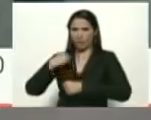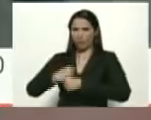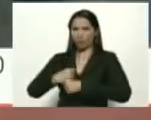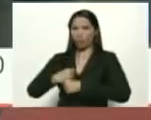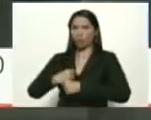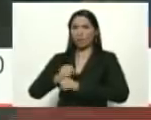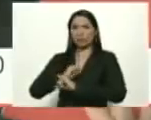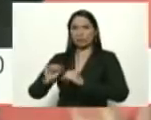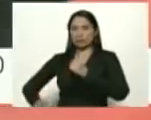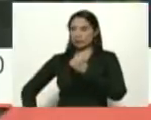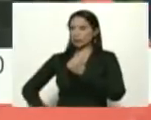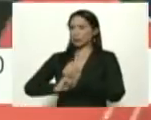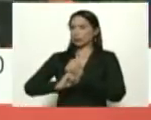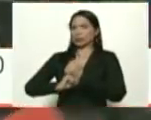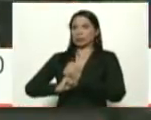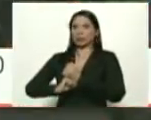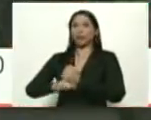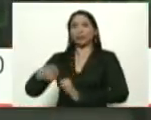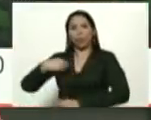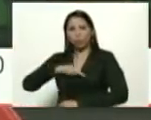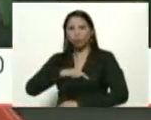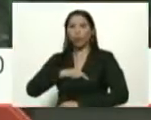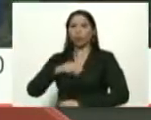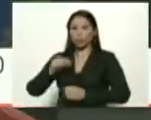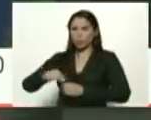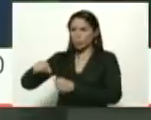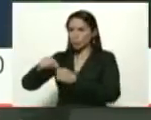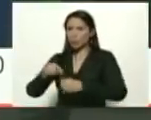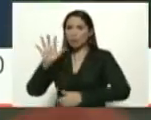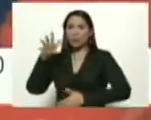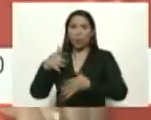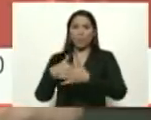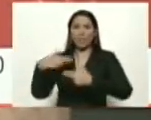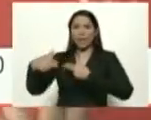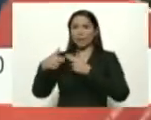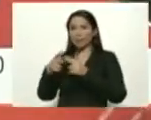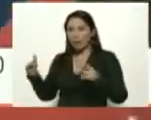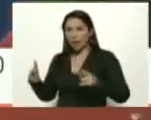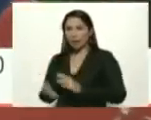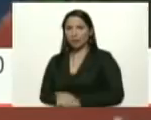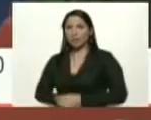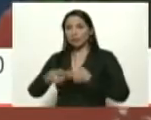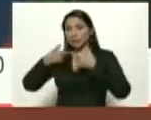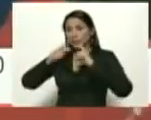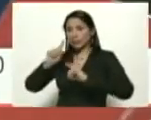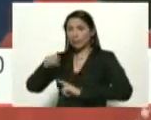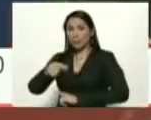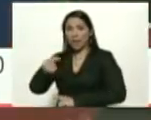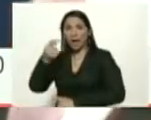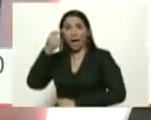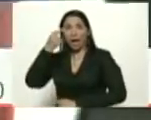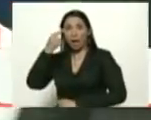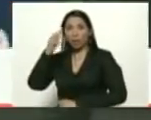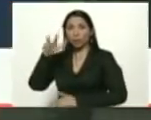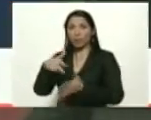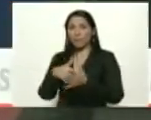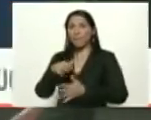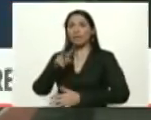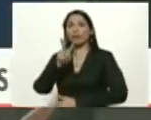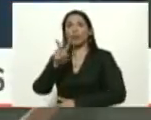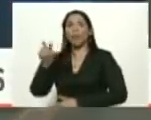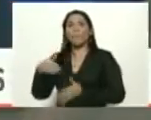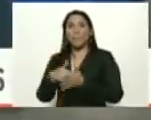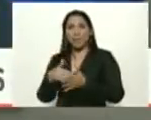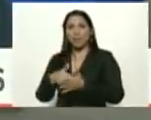nos hayan apoyado mucho, y tenemos una siembra para 5.000 hectáreas, tanto de maíz como arroz, 3.000 y 2.000.